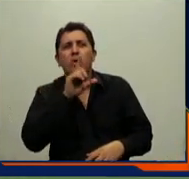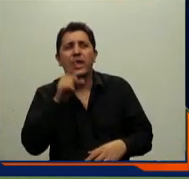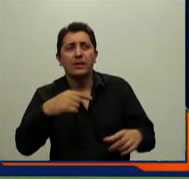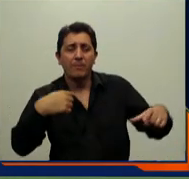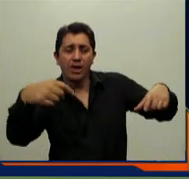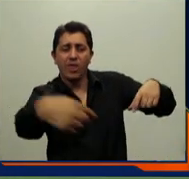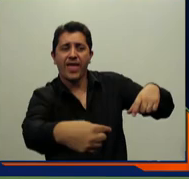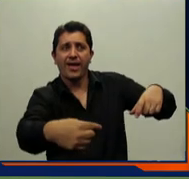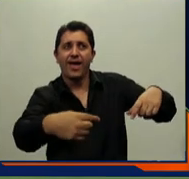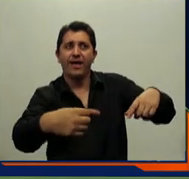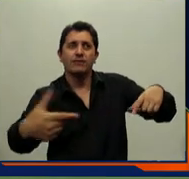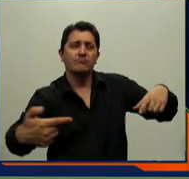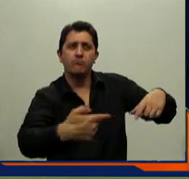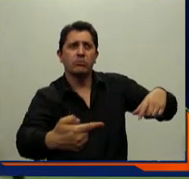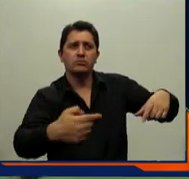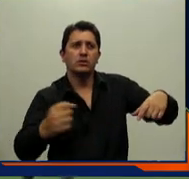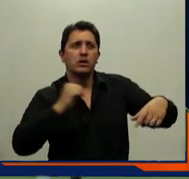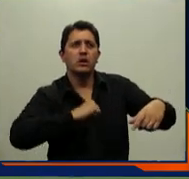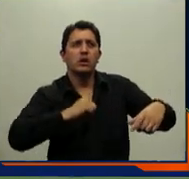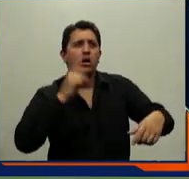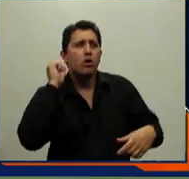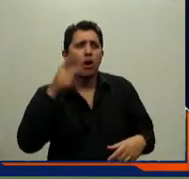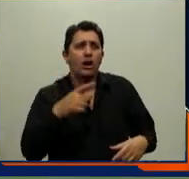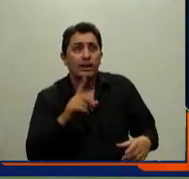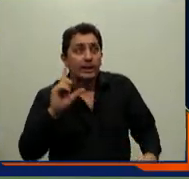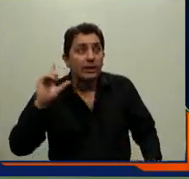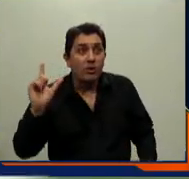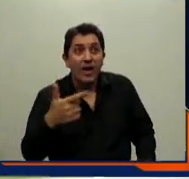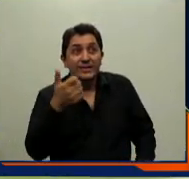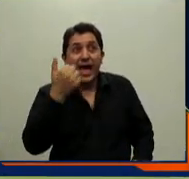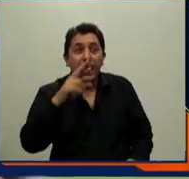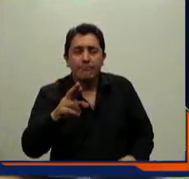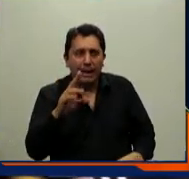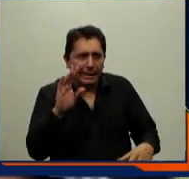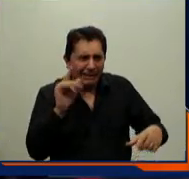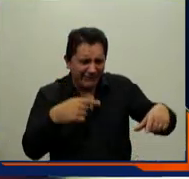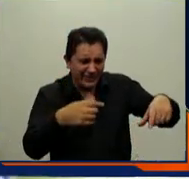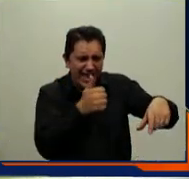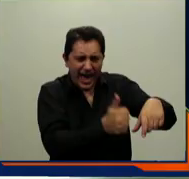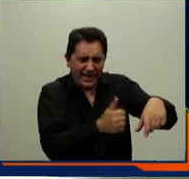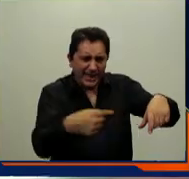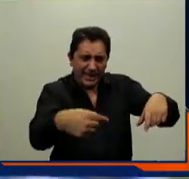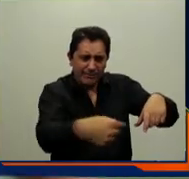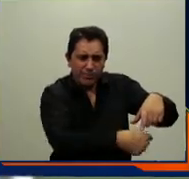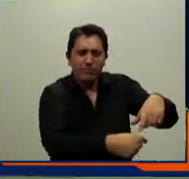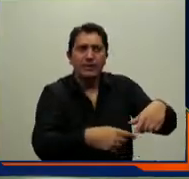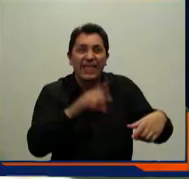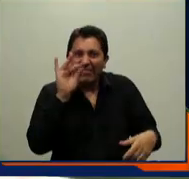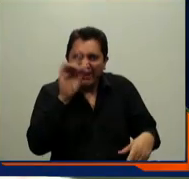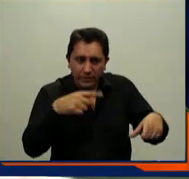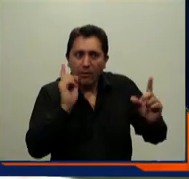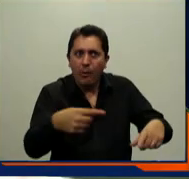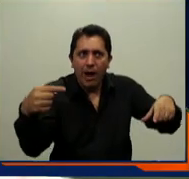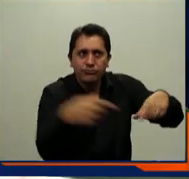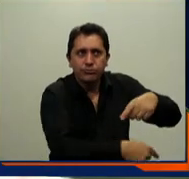el otro ángulo. Porque Lucha Aymar va a meter la bocha en un lugar increíble, entre la arquera y el primer palo. Ahí donde no se puede, ahí convierte a